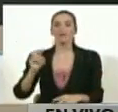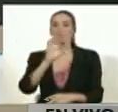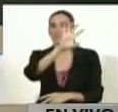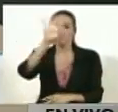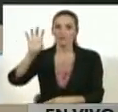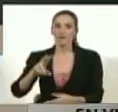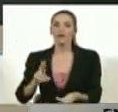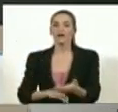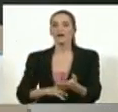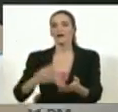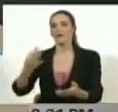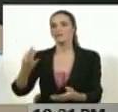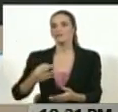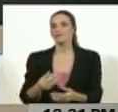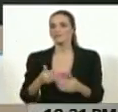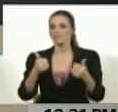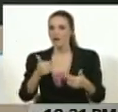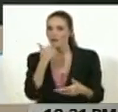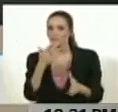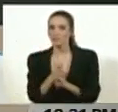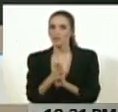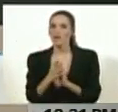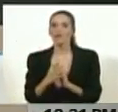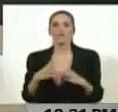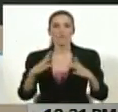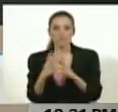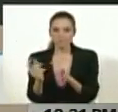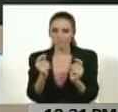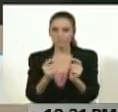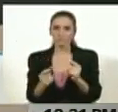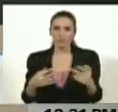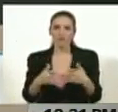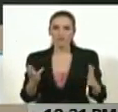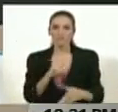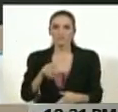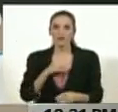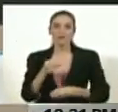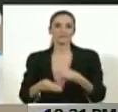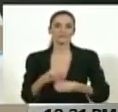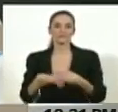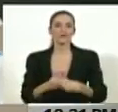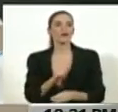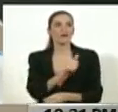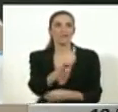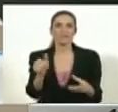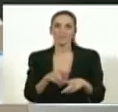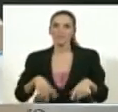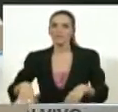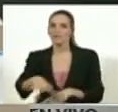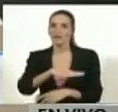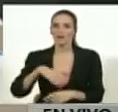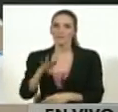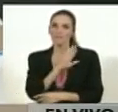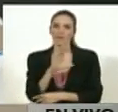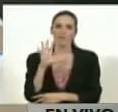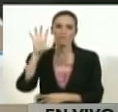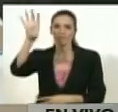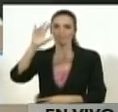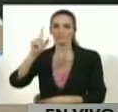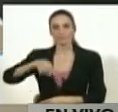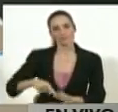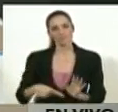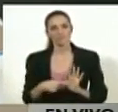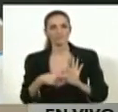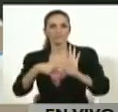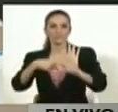para la garantía de estabilidad es un debate que está abierto y nosotros lo llevaremos a cada Rincón de nuestro país y lo llevaremos